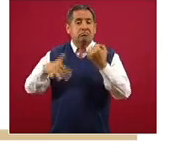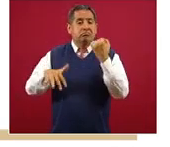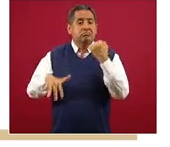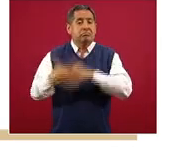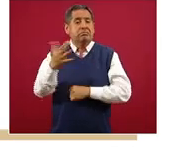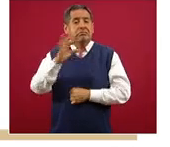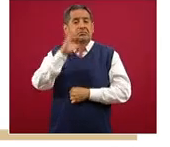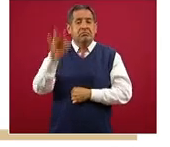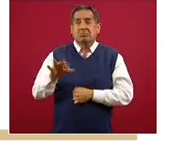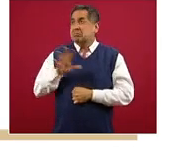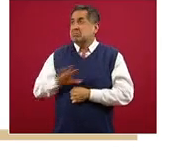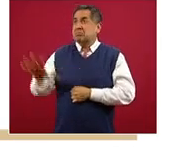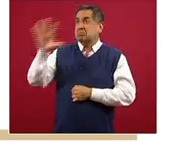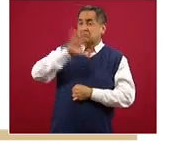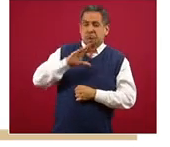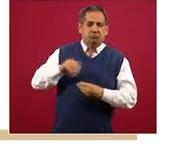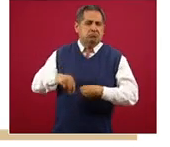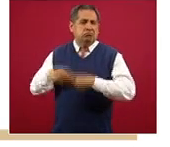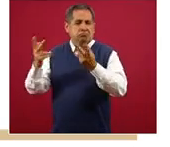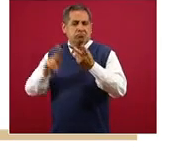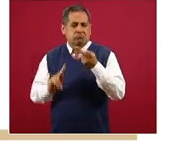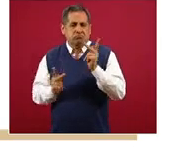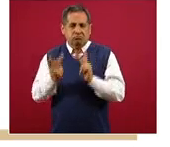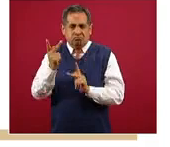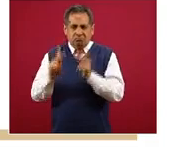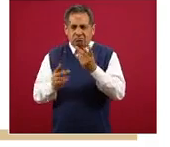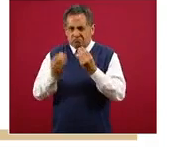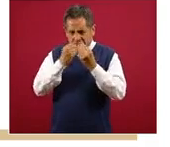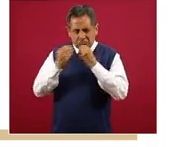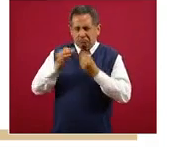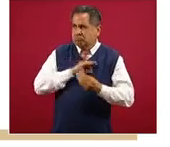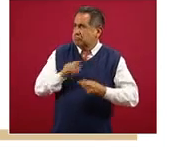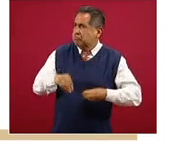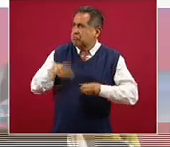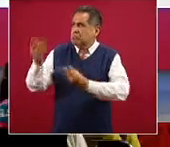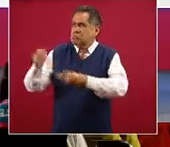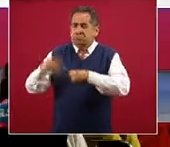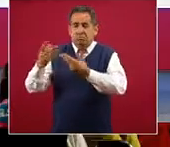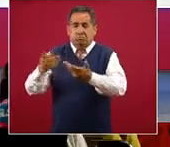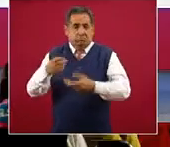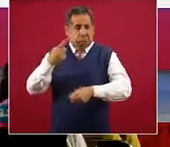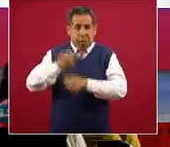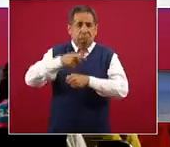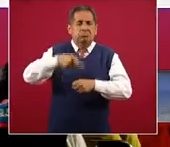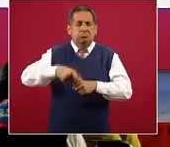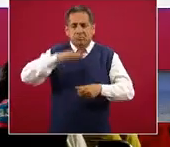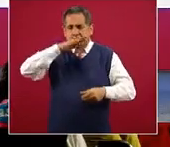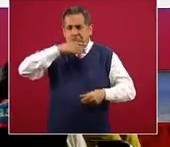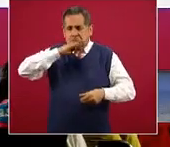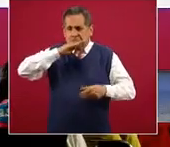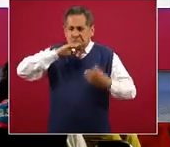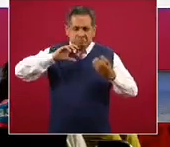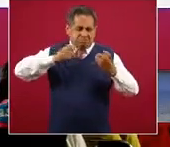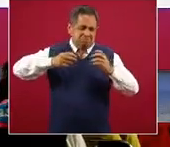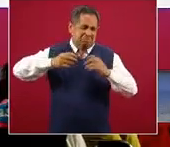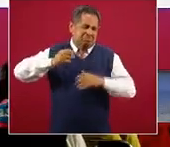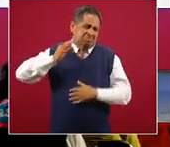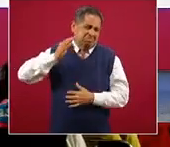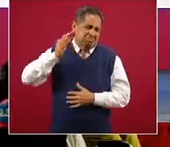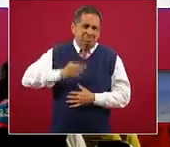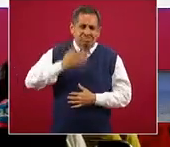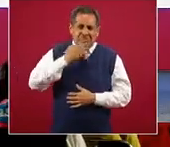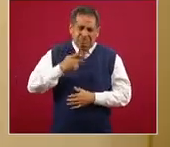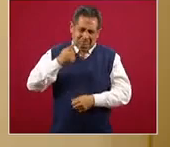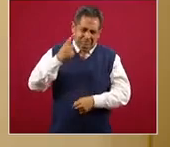las especies de plantas alimentarias al mundo, entre otros el maíz, que es